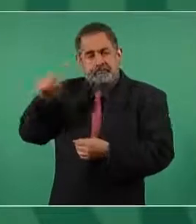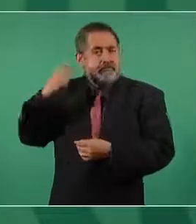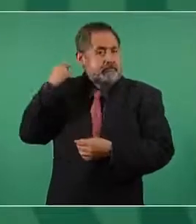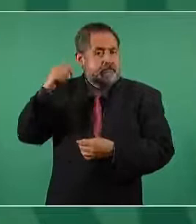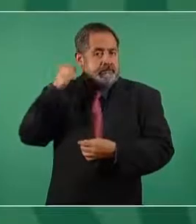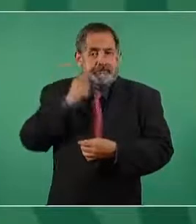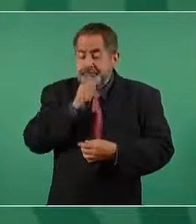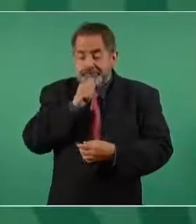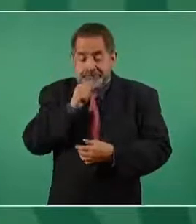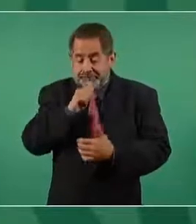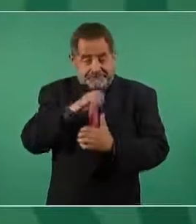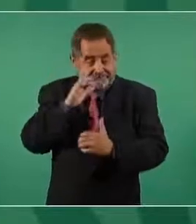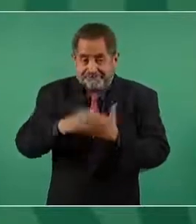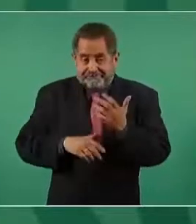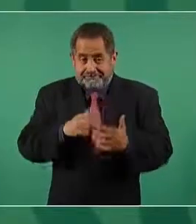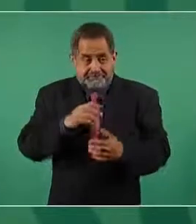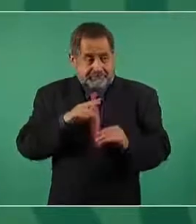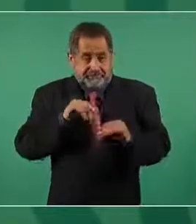Tabasco.